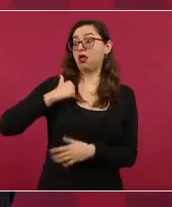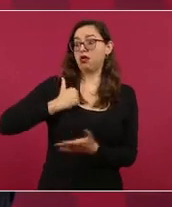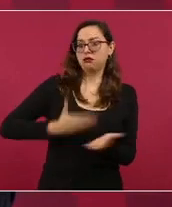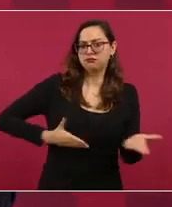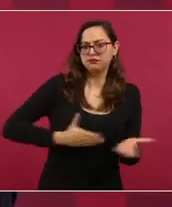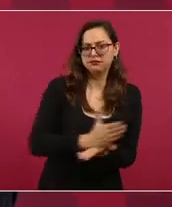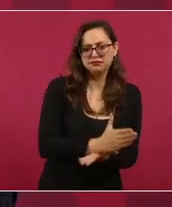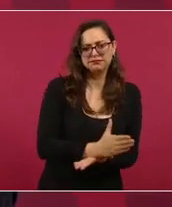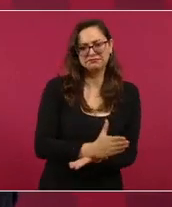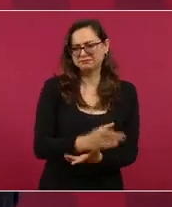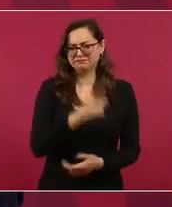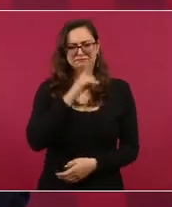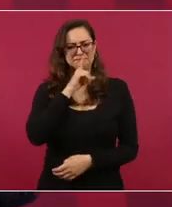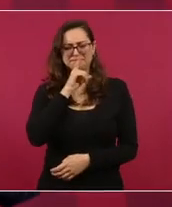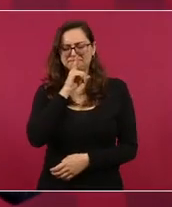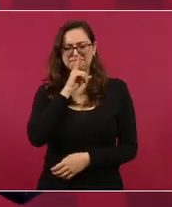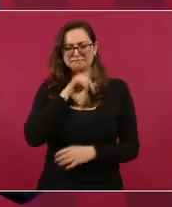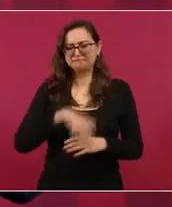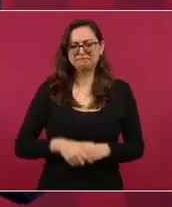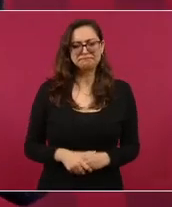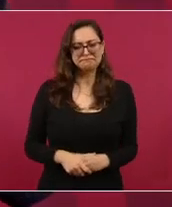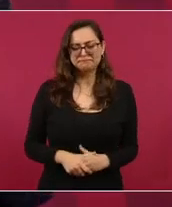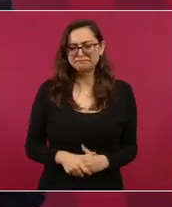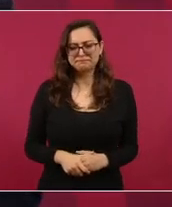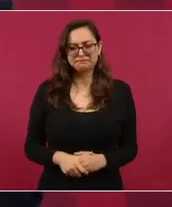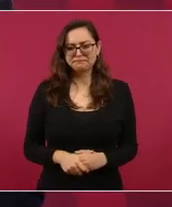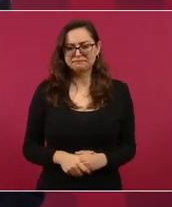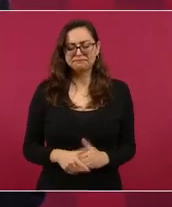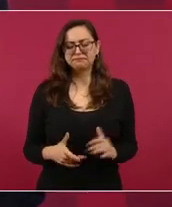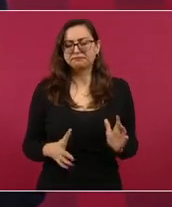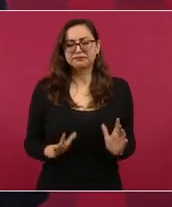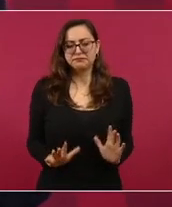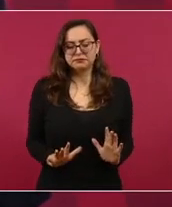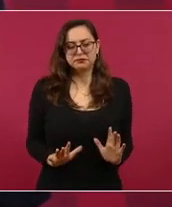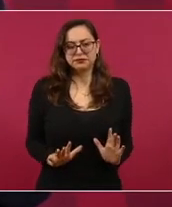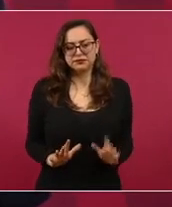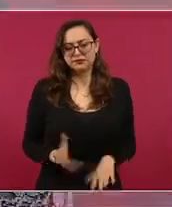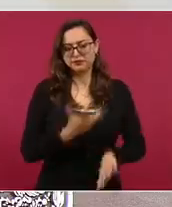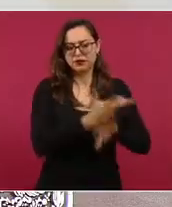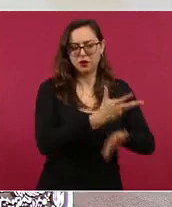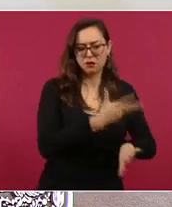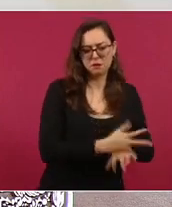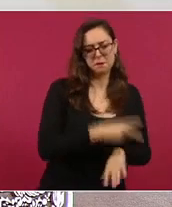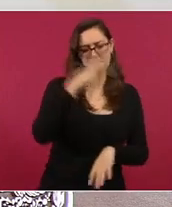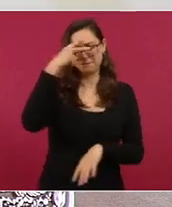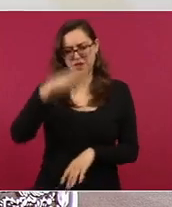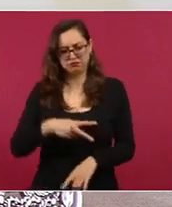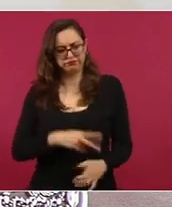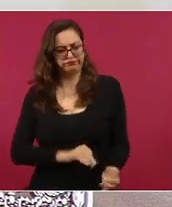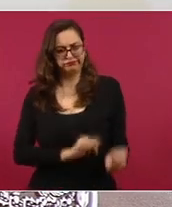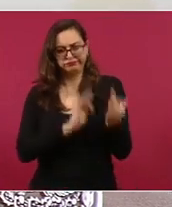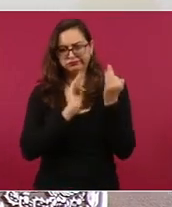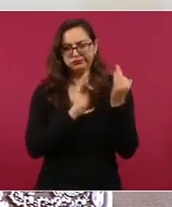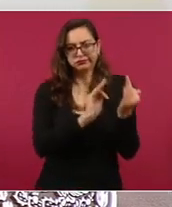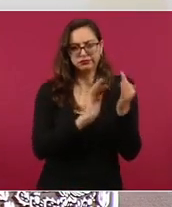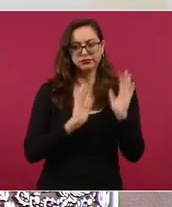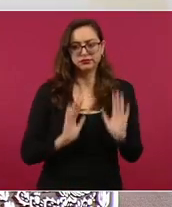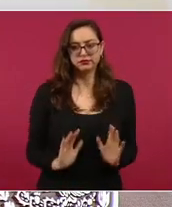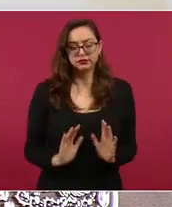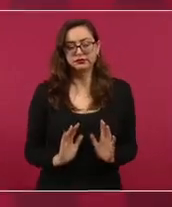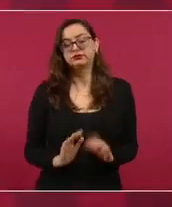La cuestión eléctrica tampoco, es más Estados Unidos. ¿Sí? Y en el